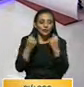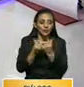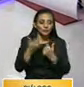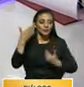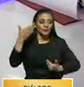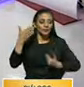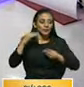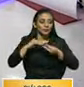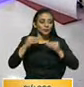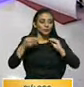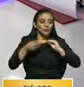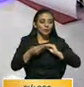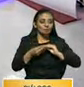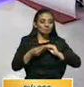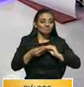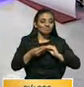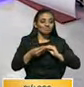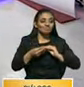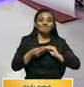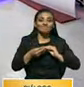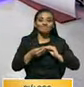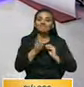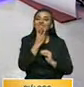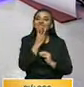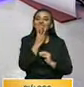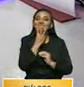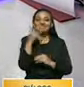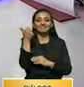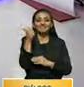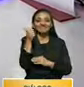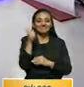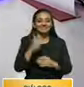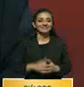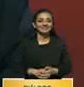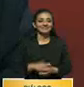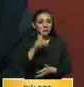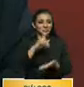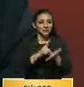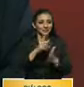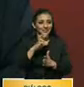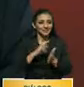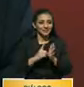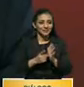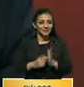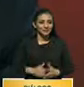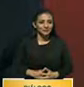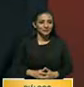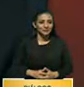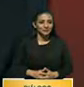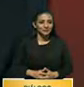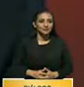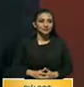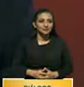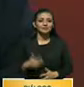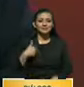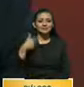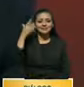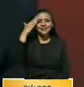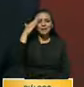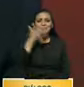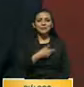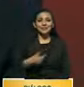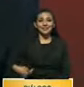Ecuador, abogado Abdalá Bucaram Puley. 1:30, corre su tiempo. Sé que el presidente está tuiteando sobre